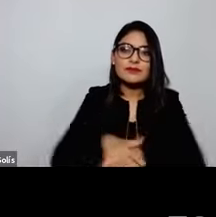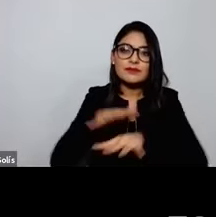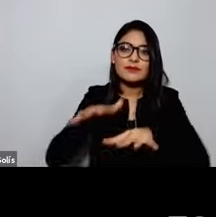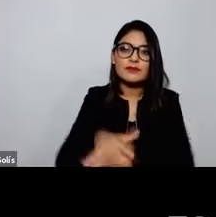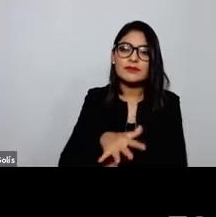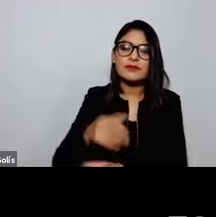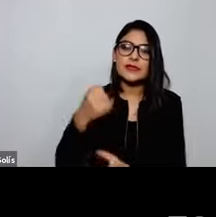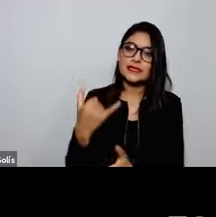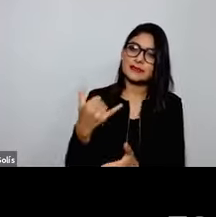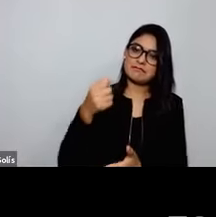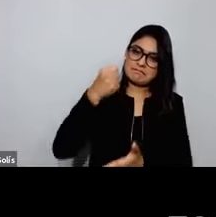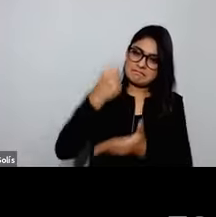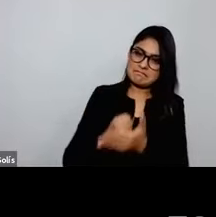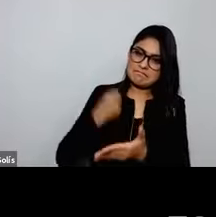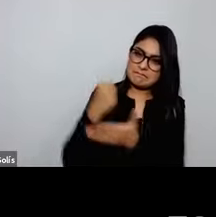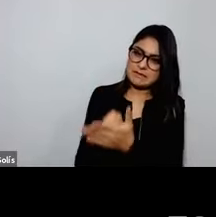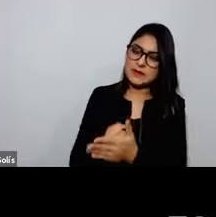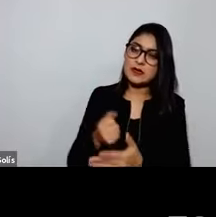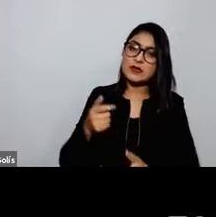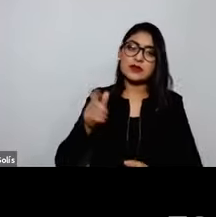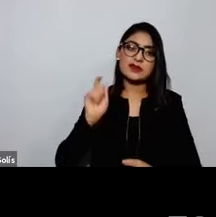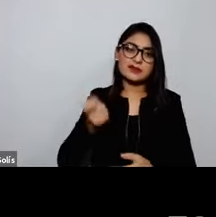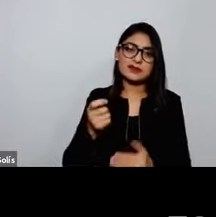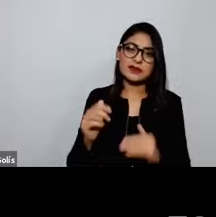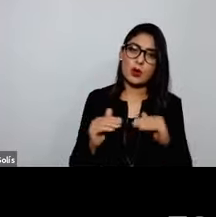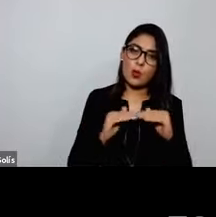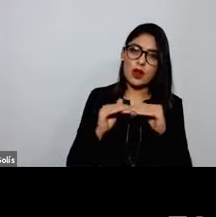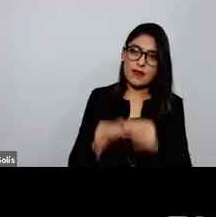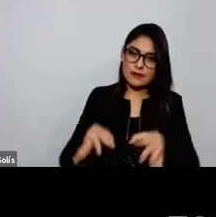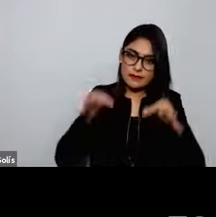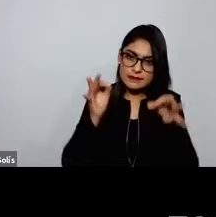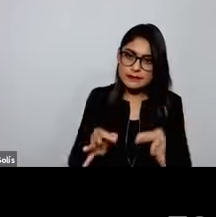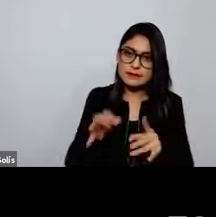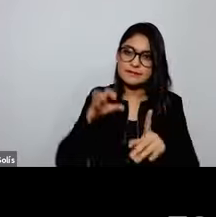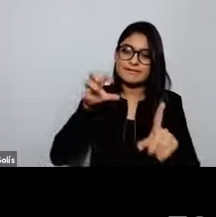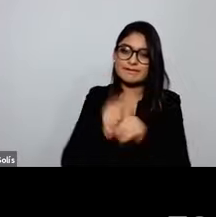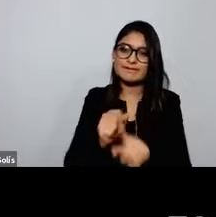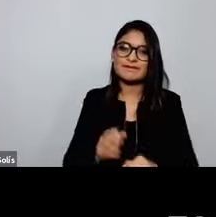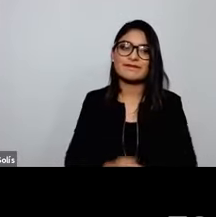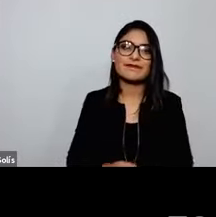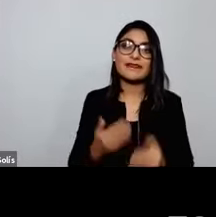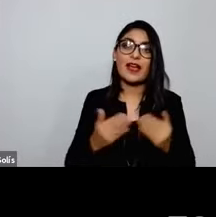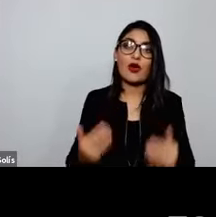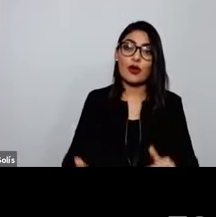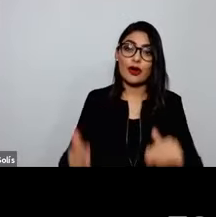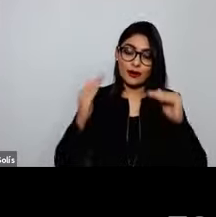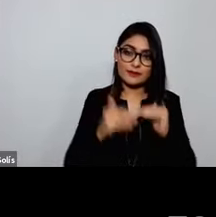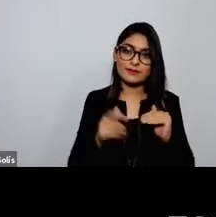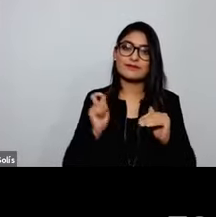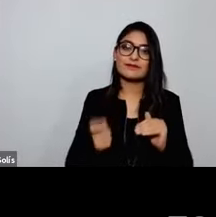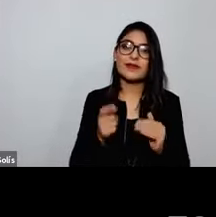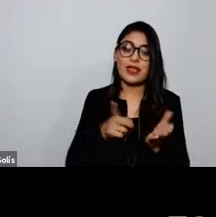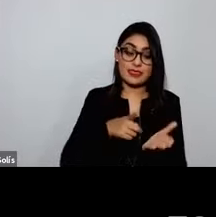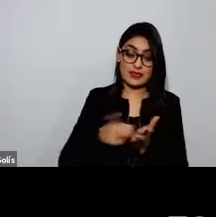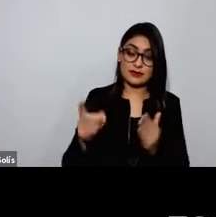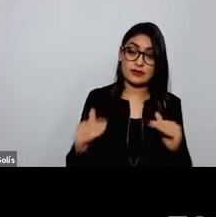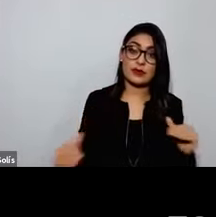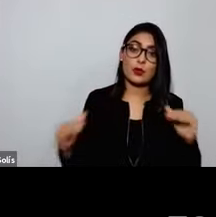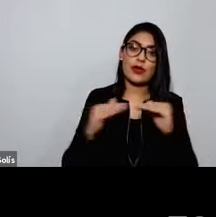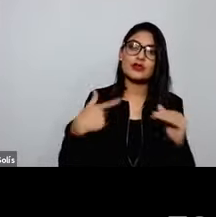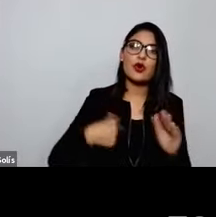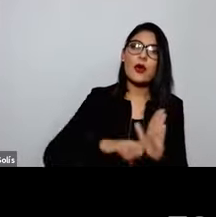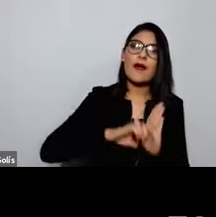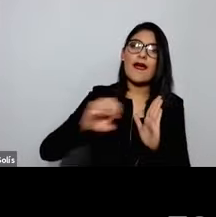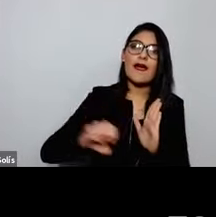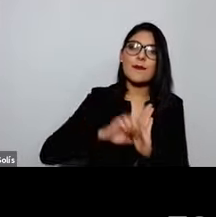la igualdad sustantiva. Paso al segundo punto, que es la incorporación del derecho a la igualdad, con algunos ejemplos